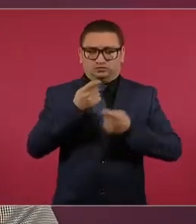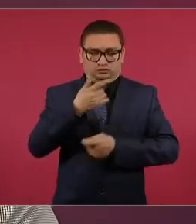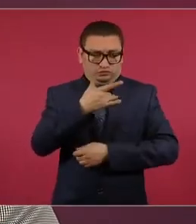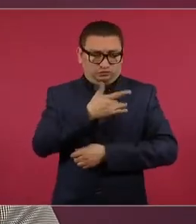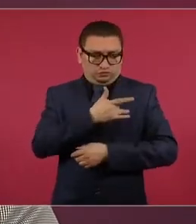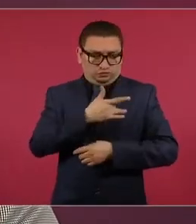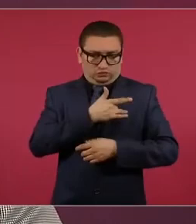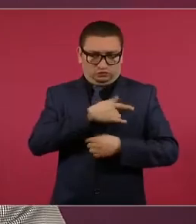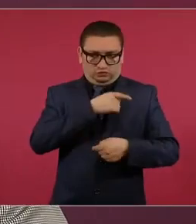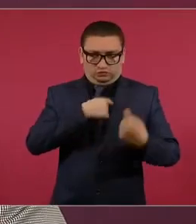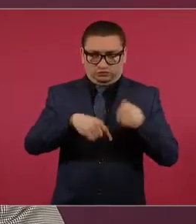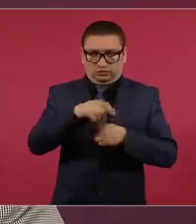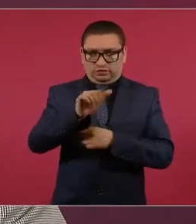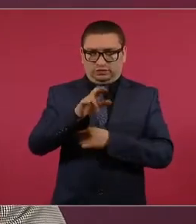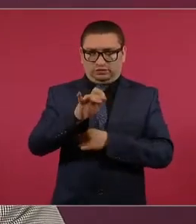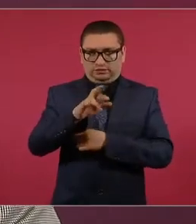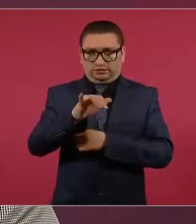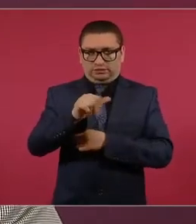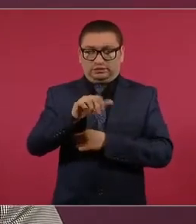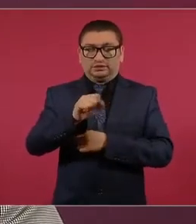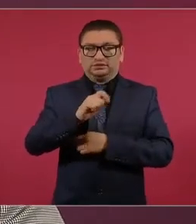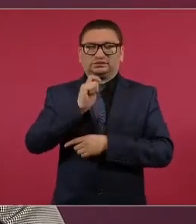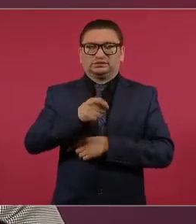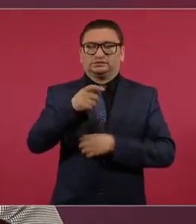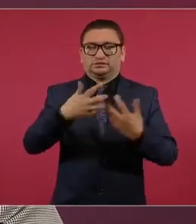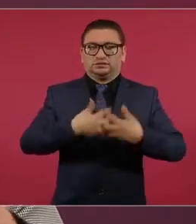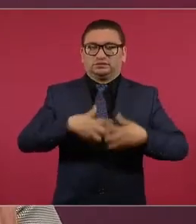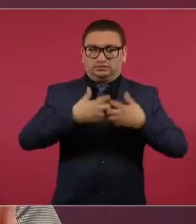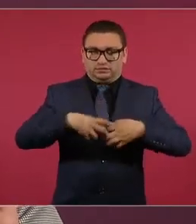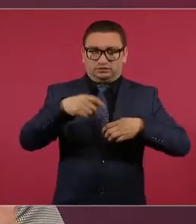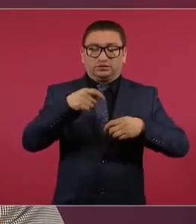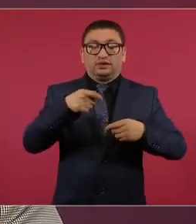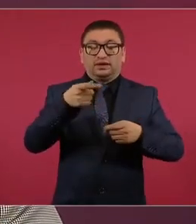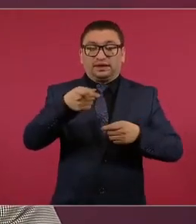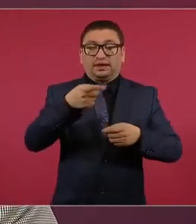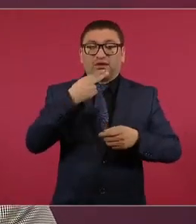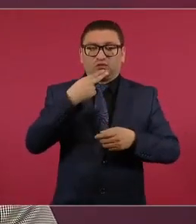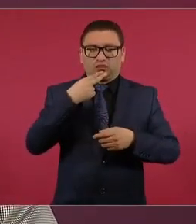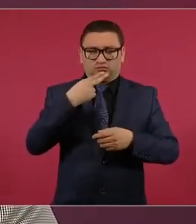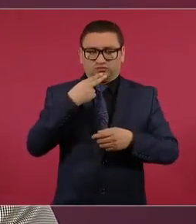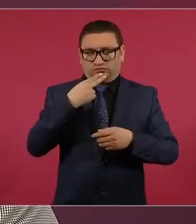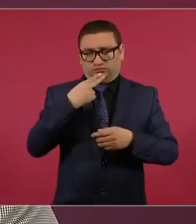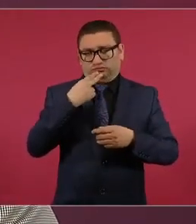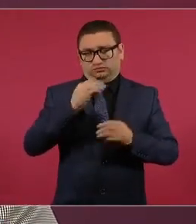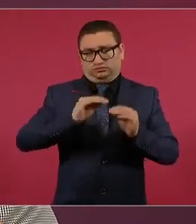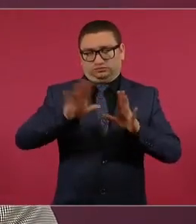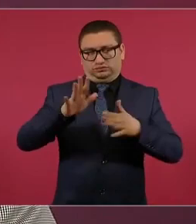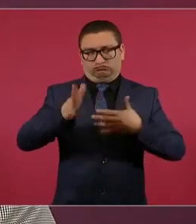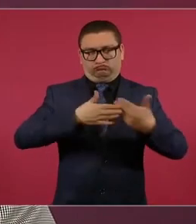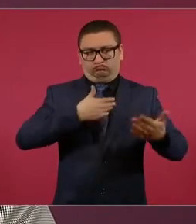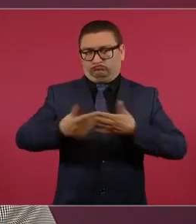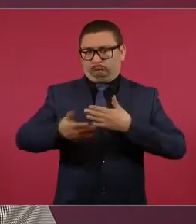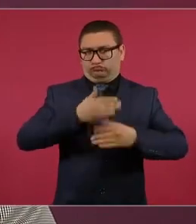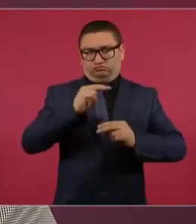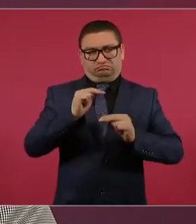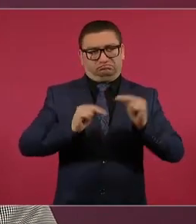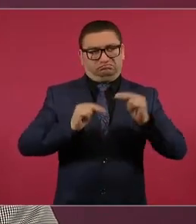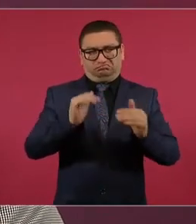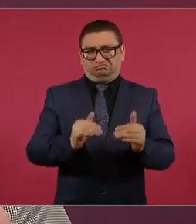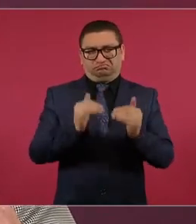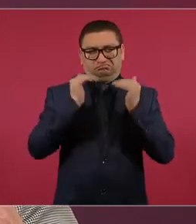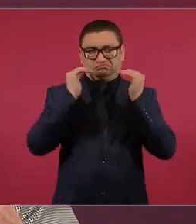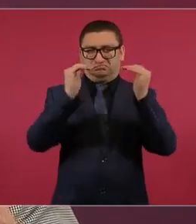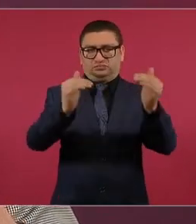arterias sino equipo es un equipo eh de primer nivel desde luego eh que se eh